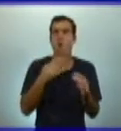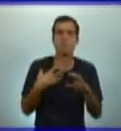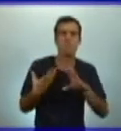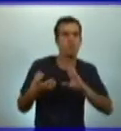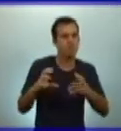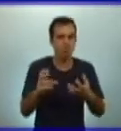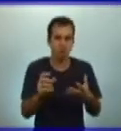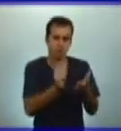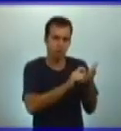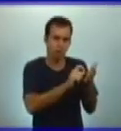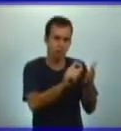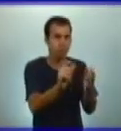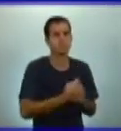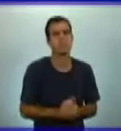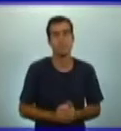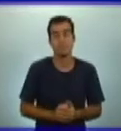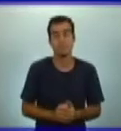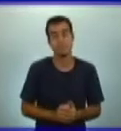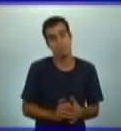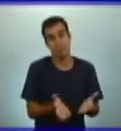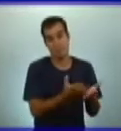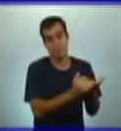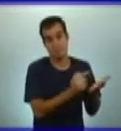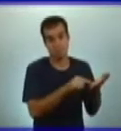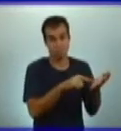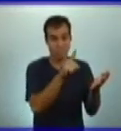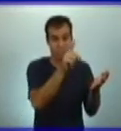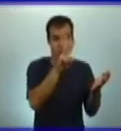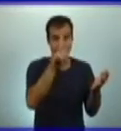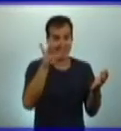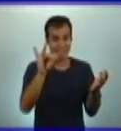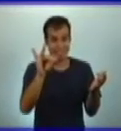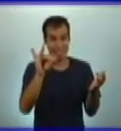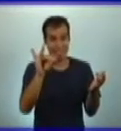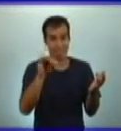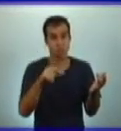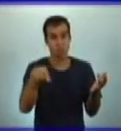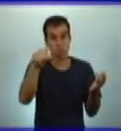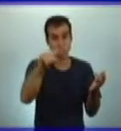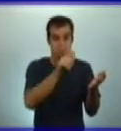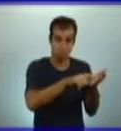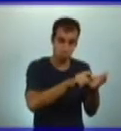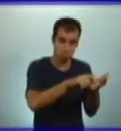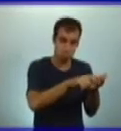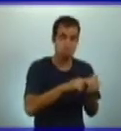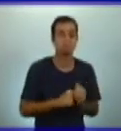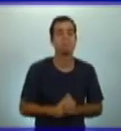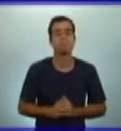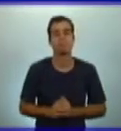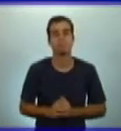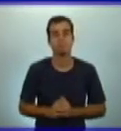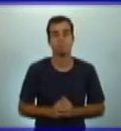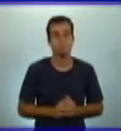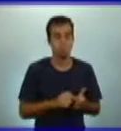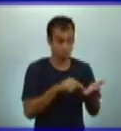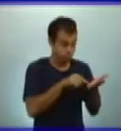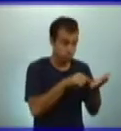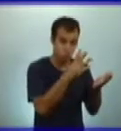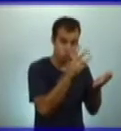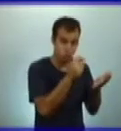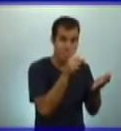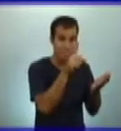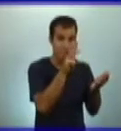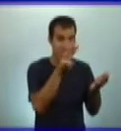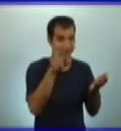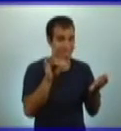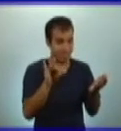No obstante, en la página 137, pueden copiar en sus libretas, en la página 137 de su libro